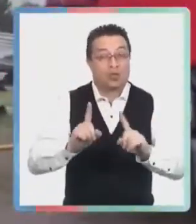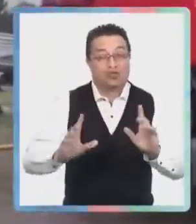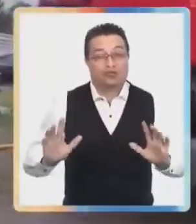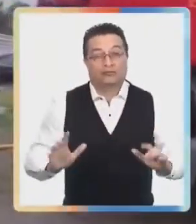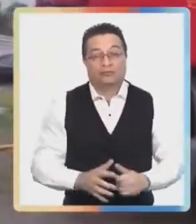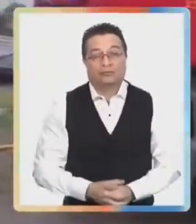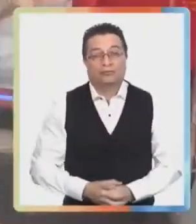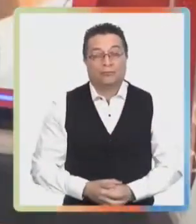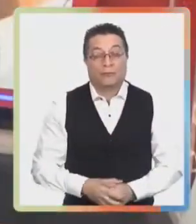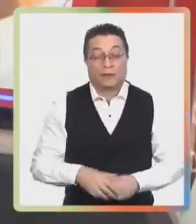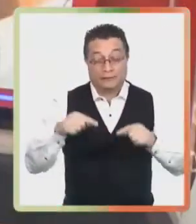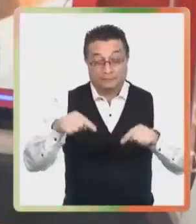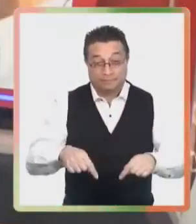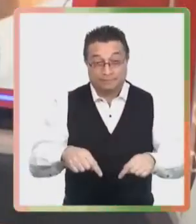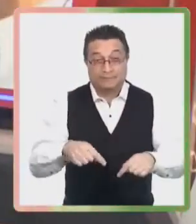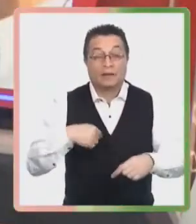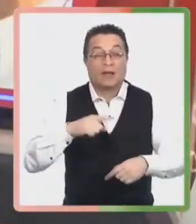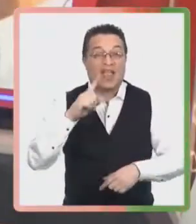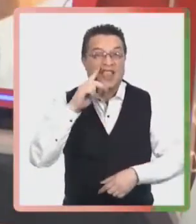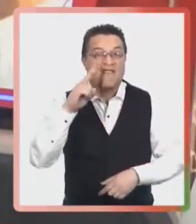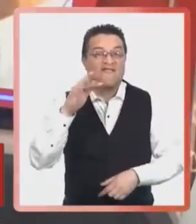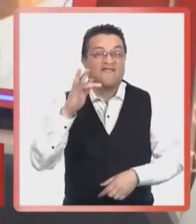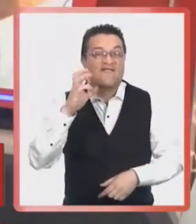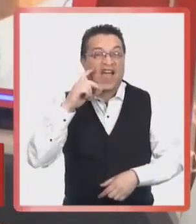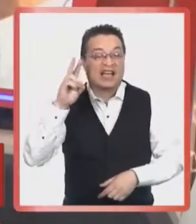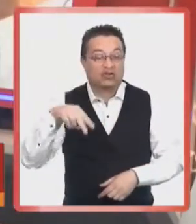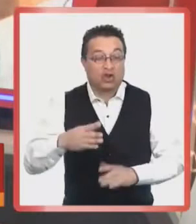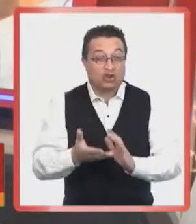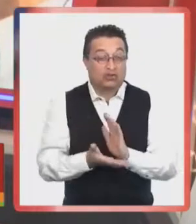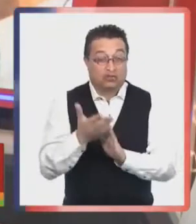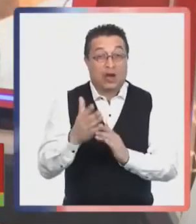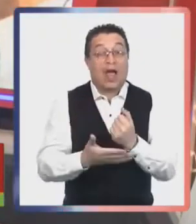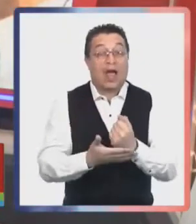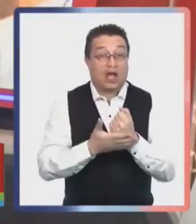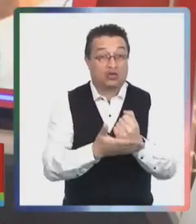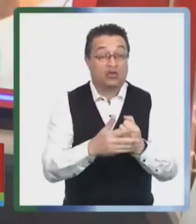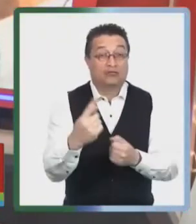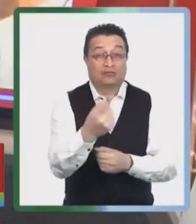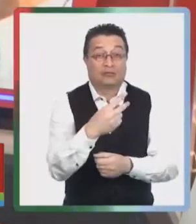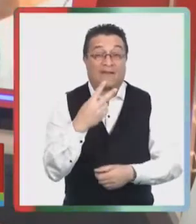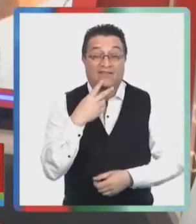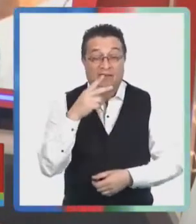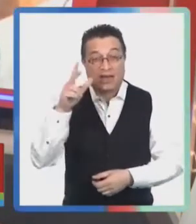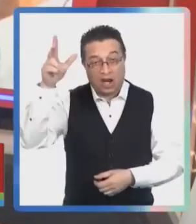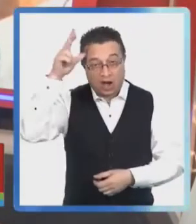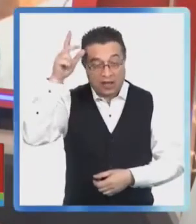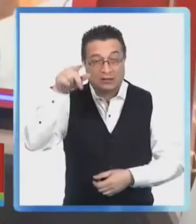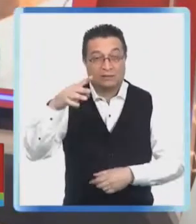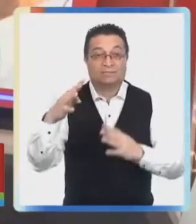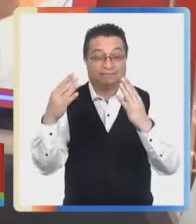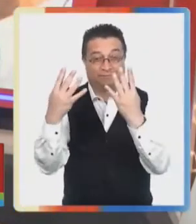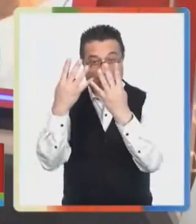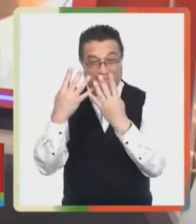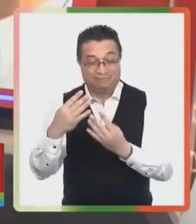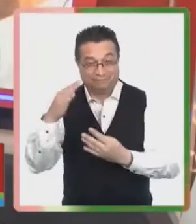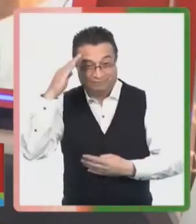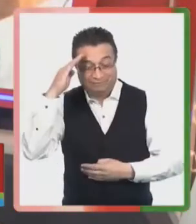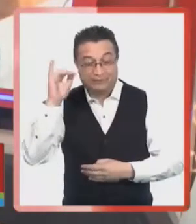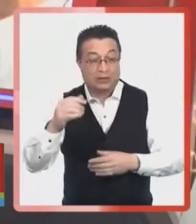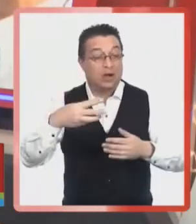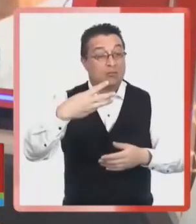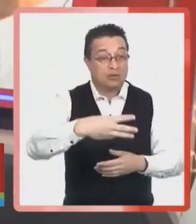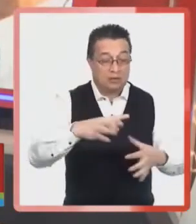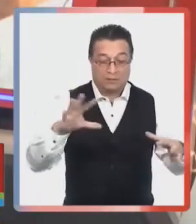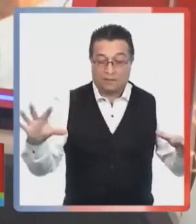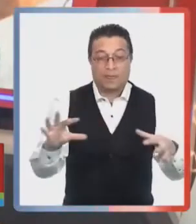declarados. En esta época de inflación histórica, una ayuda para los habitantes de Coyhaique. Gendarmería y la